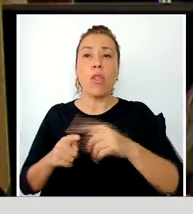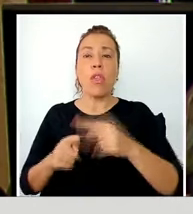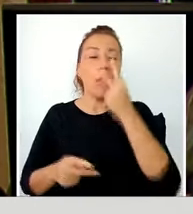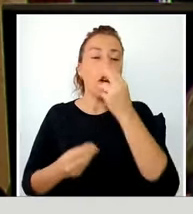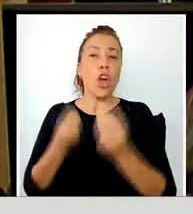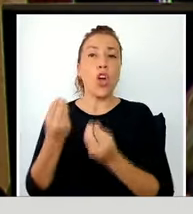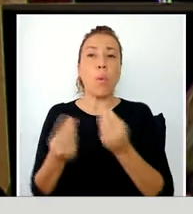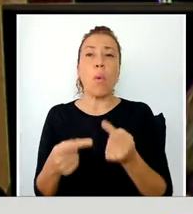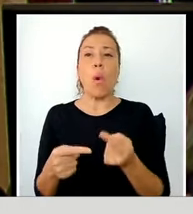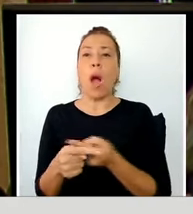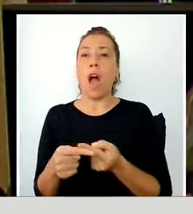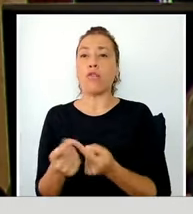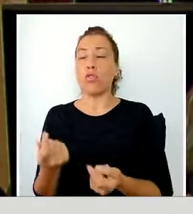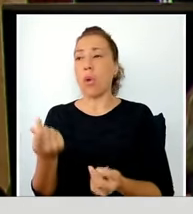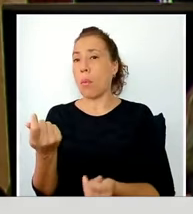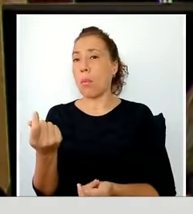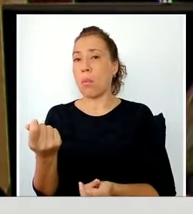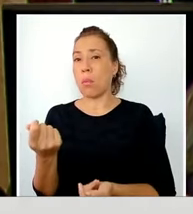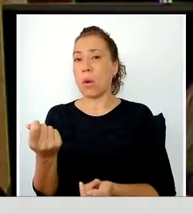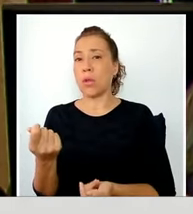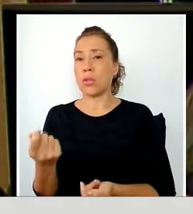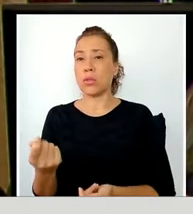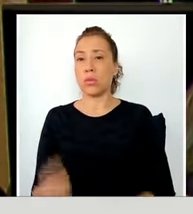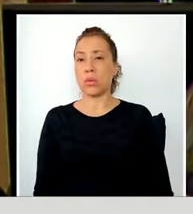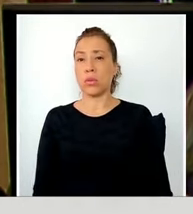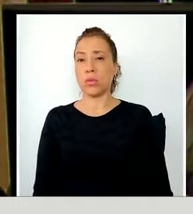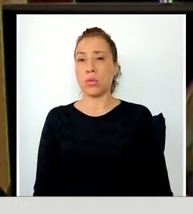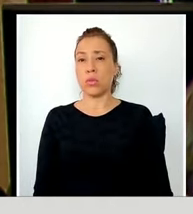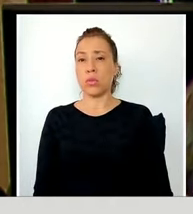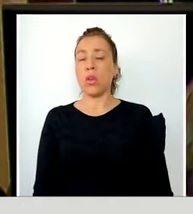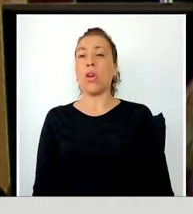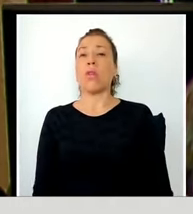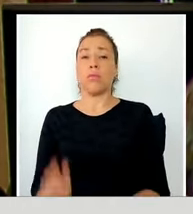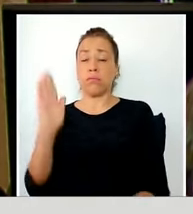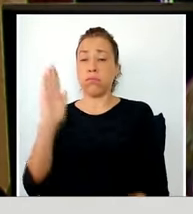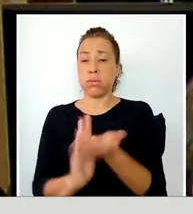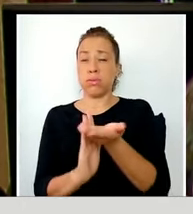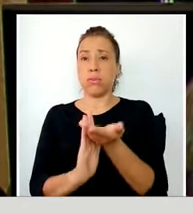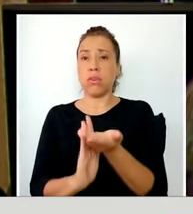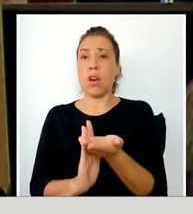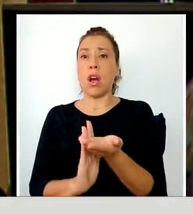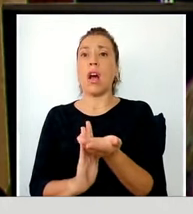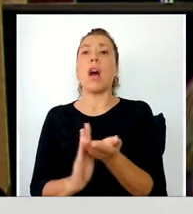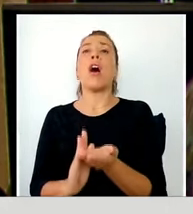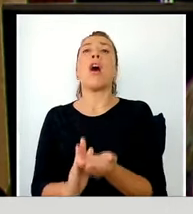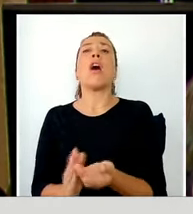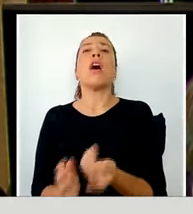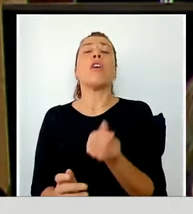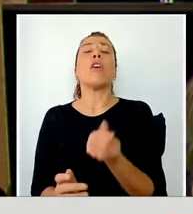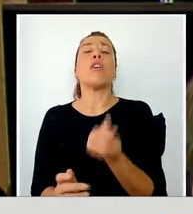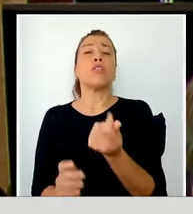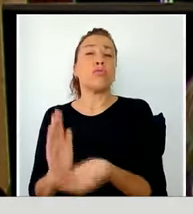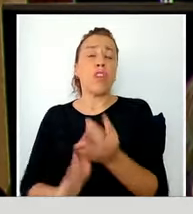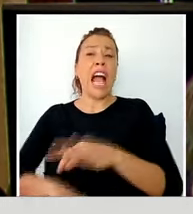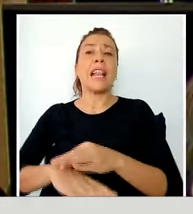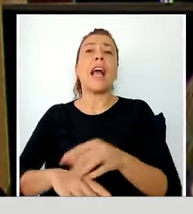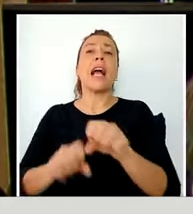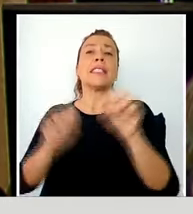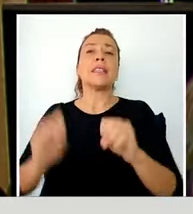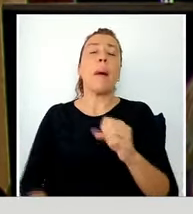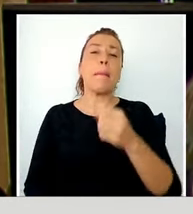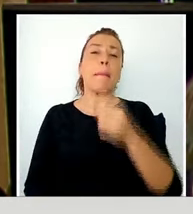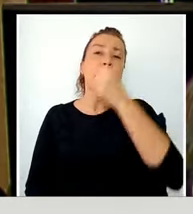de los precios en las cuentas de las clínicas hacia el sistema privado y también desde el sistema privado